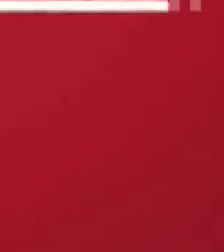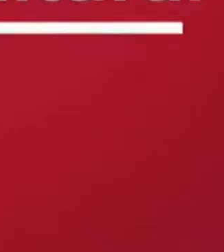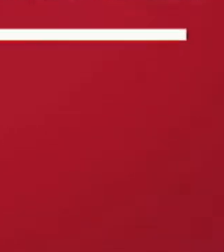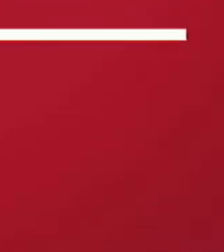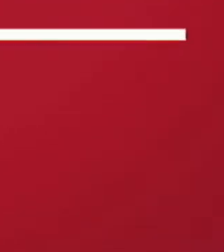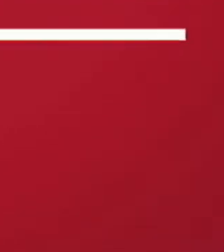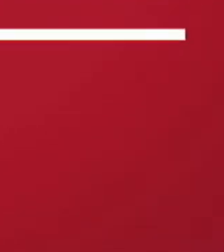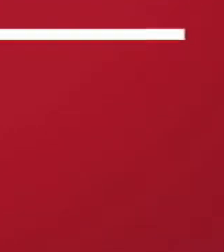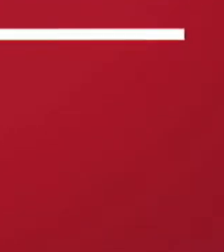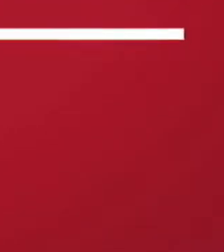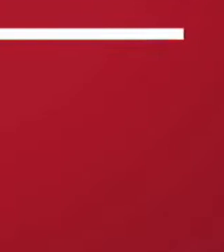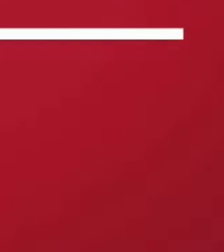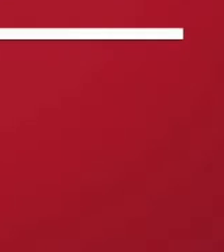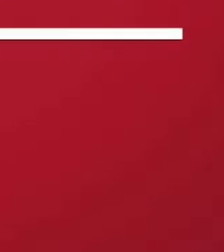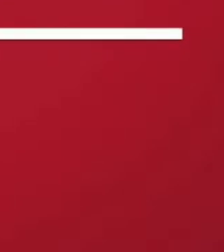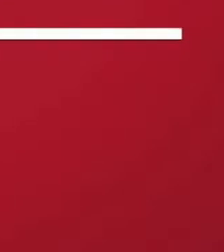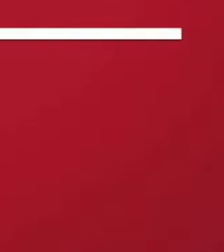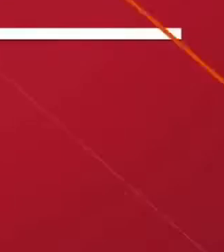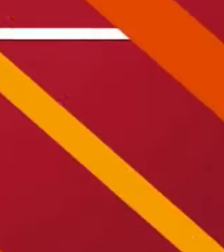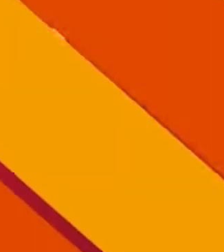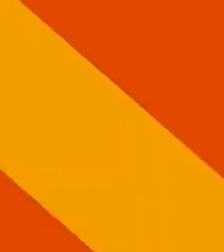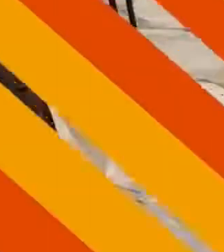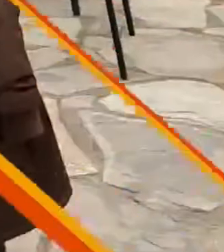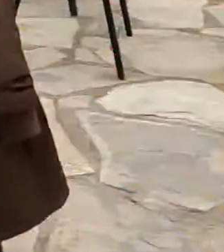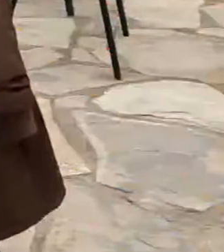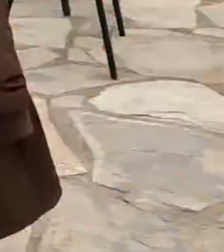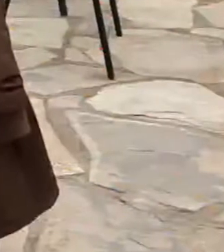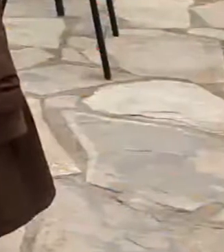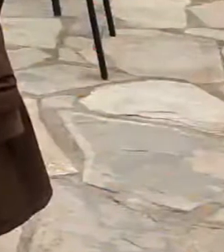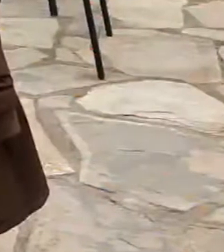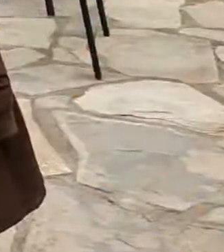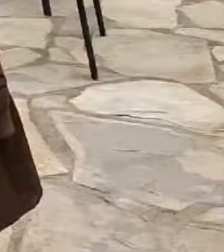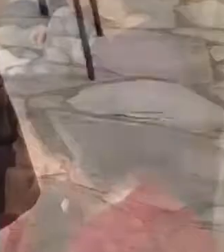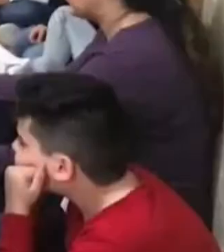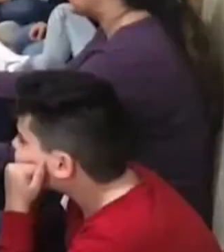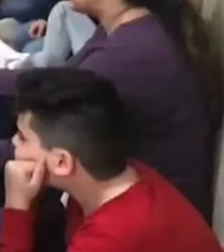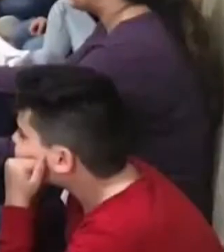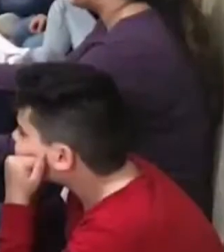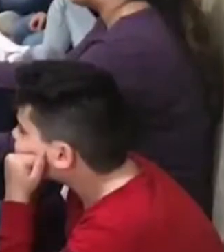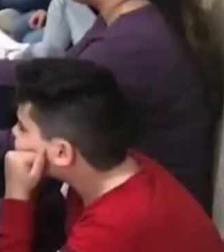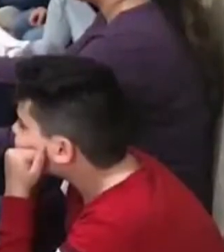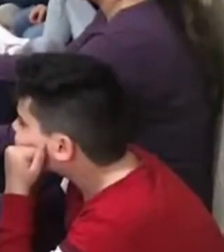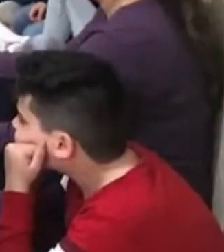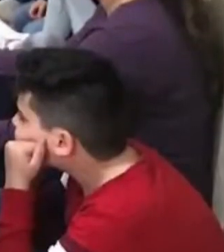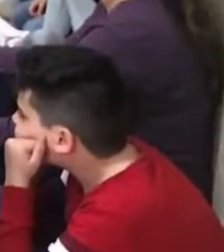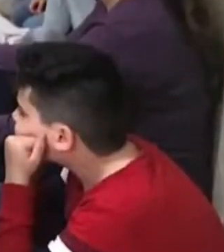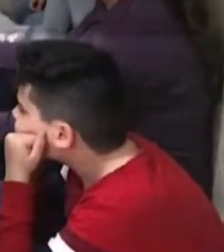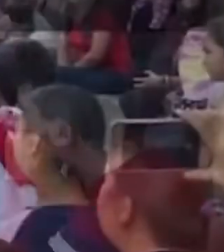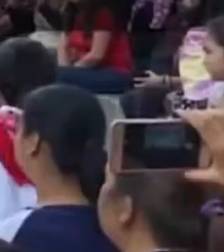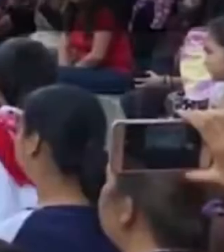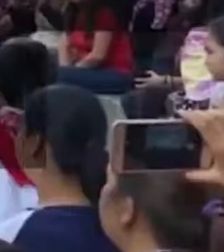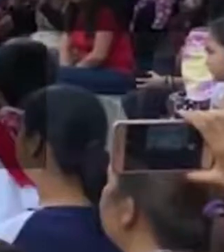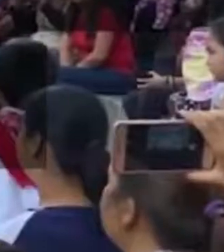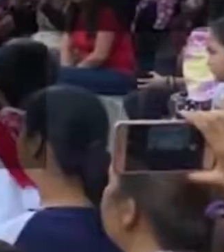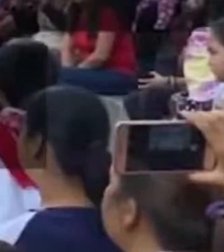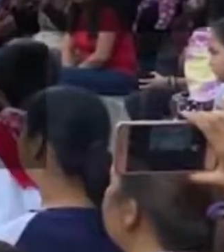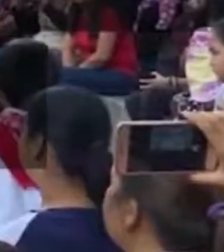lectura, preservación, investigación y difusión del patrimonio cultural. Consulta las bases y los 41 municipios adscritos al programa